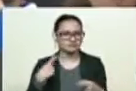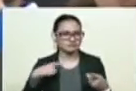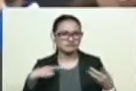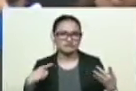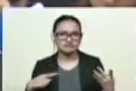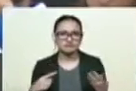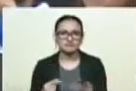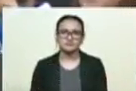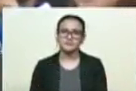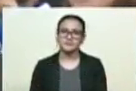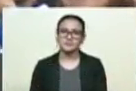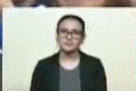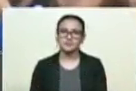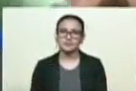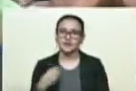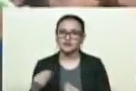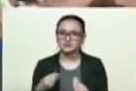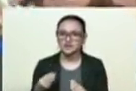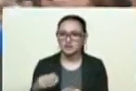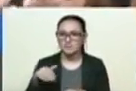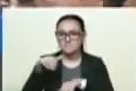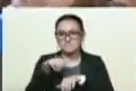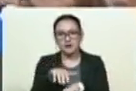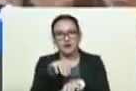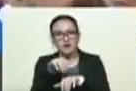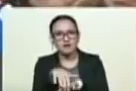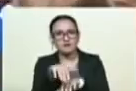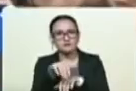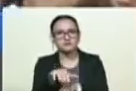matiné, haciendo marcha.